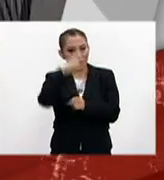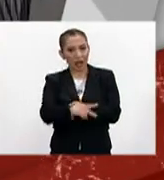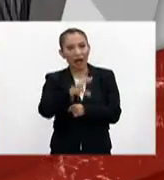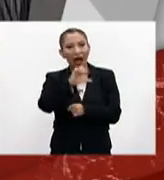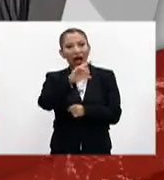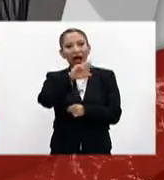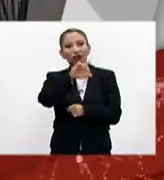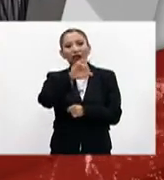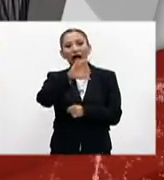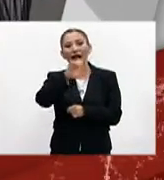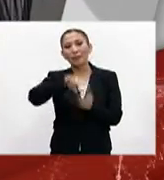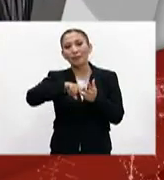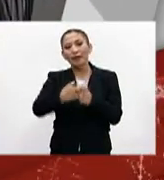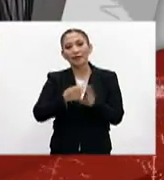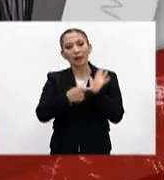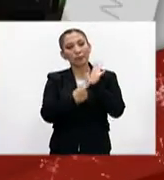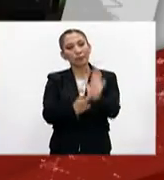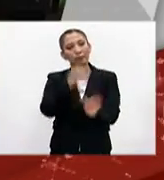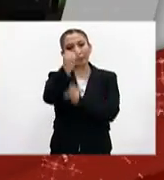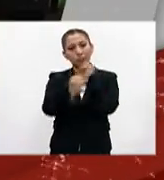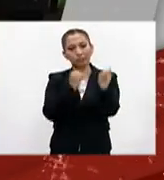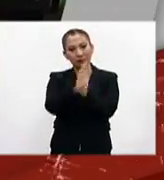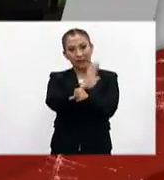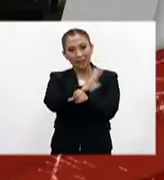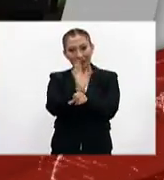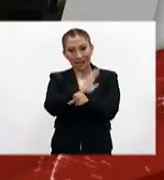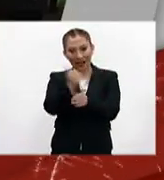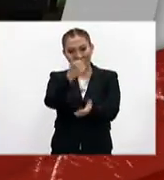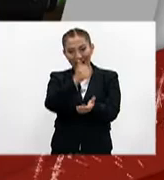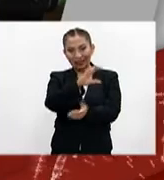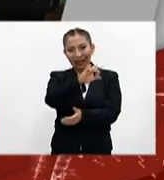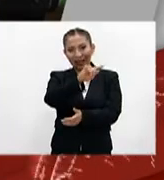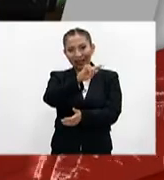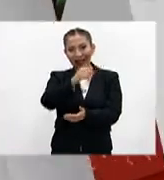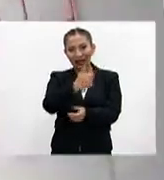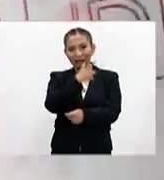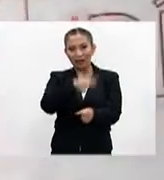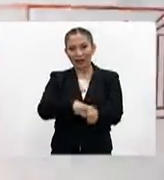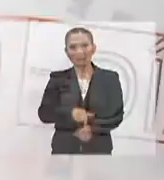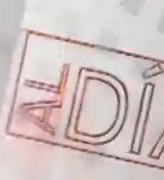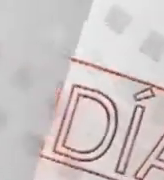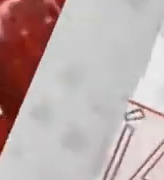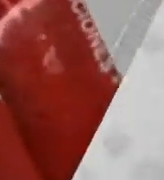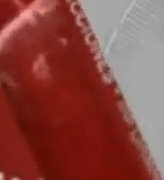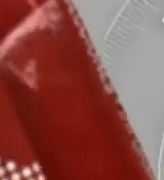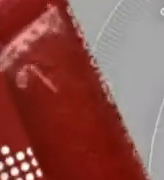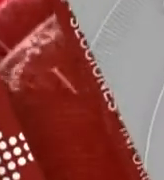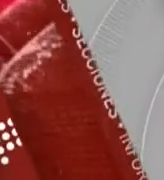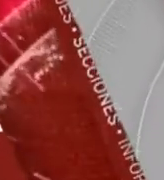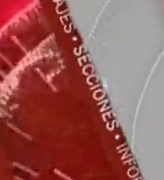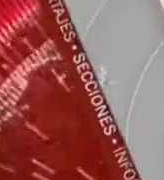Carlos Carrera, arranca la muestra internacional de cine en la Cineteca Nacional.